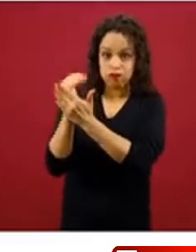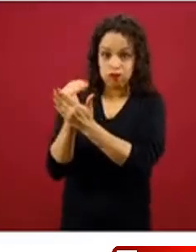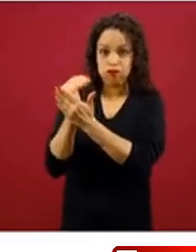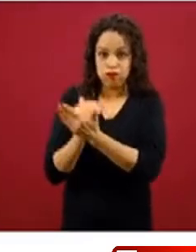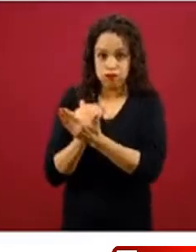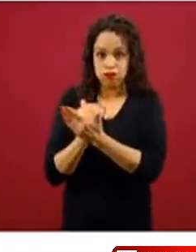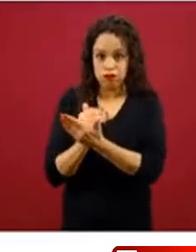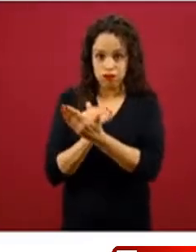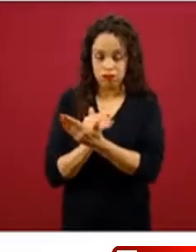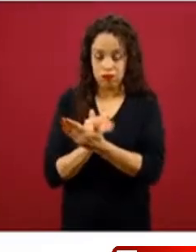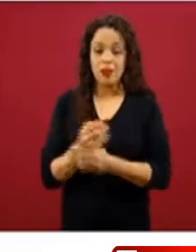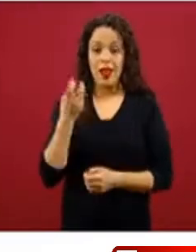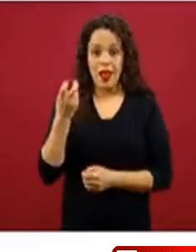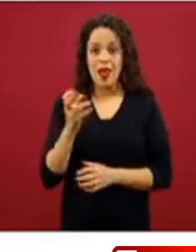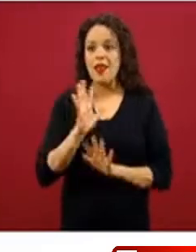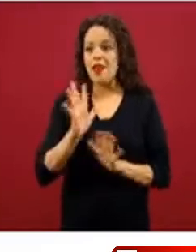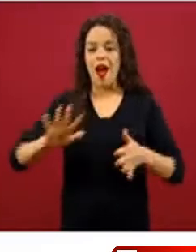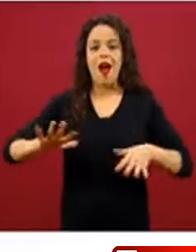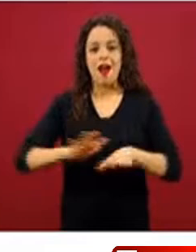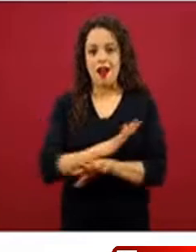ahora pasó a ser parte de